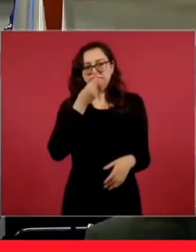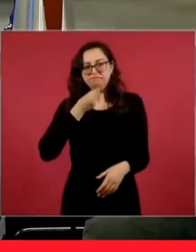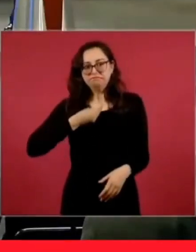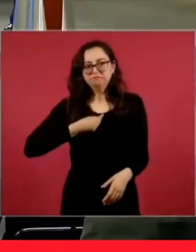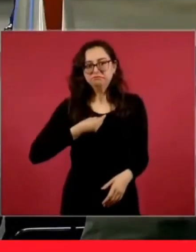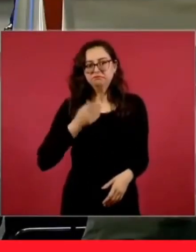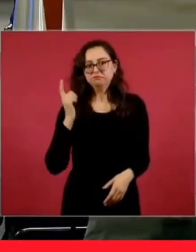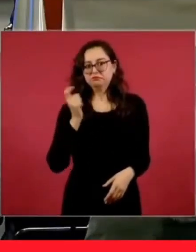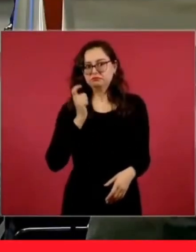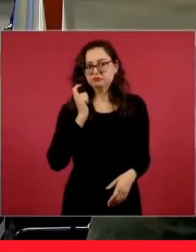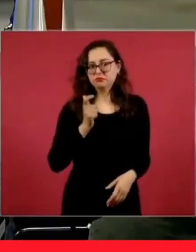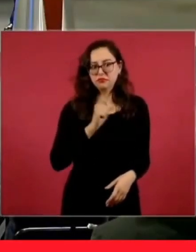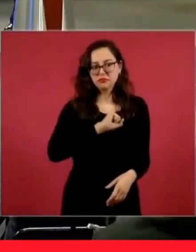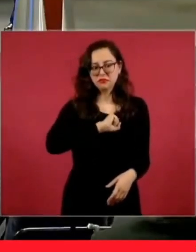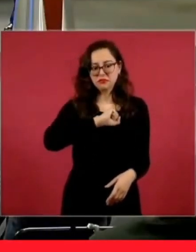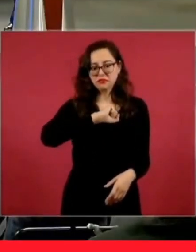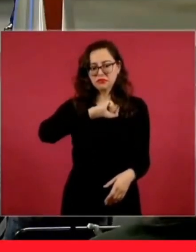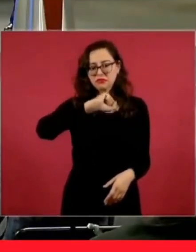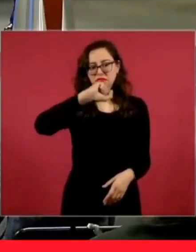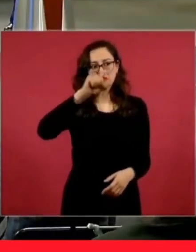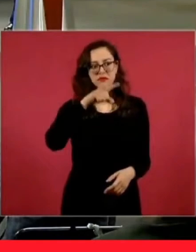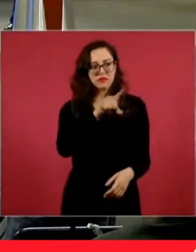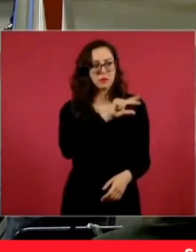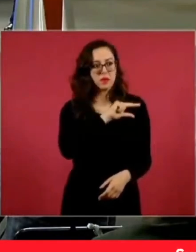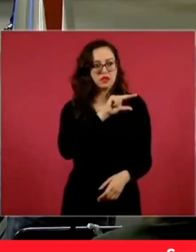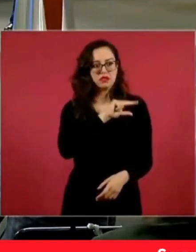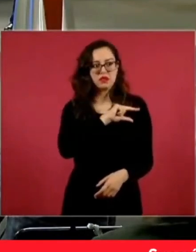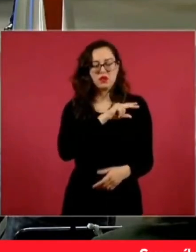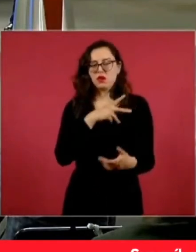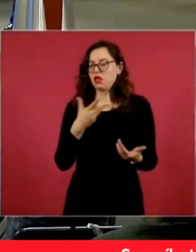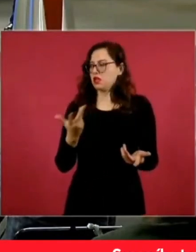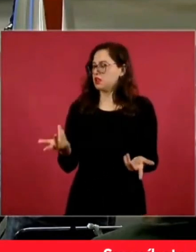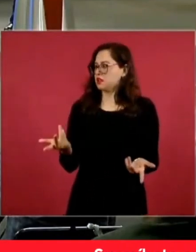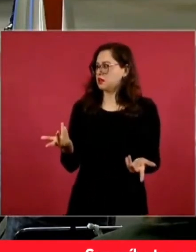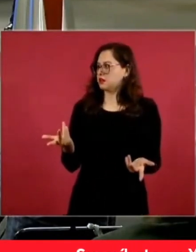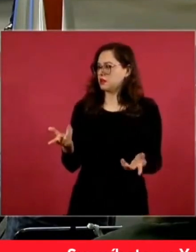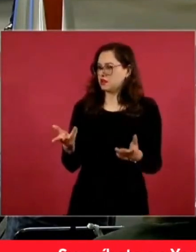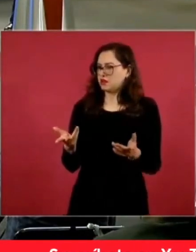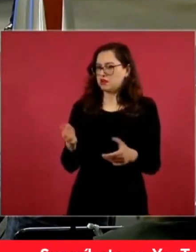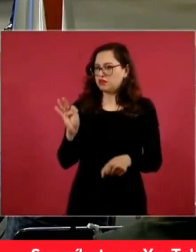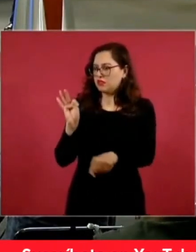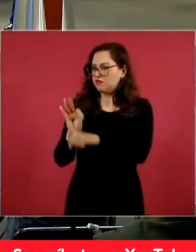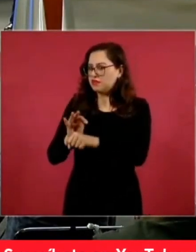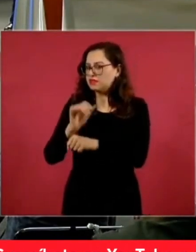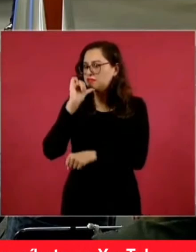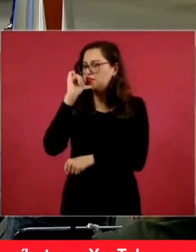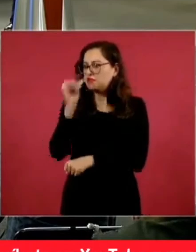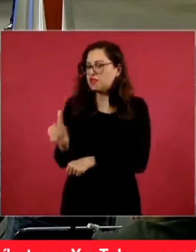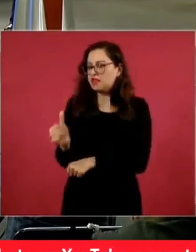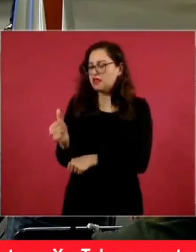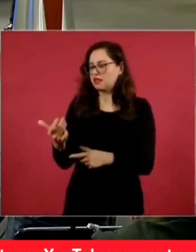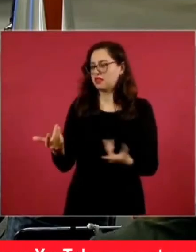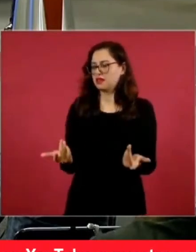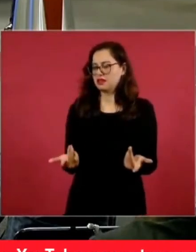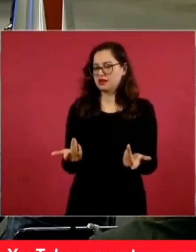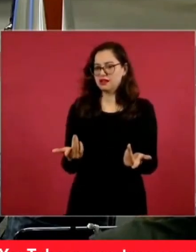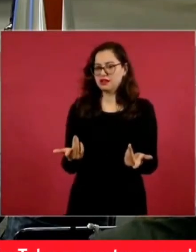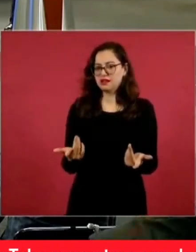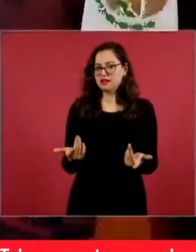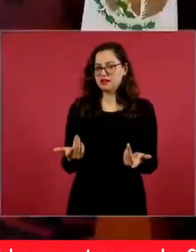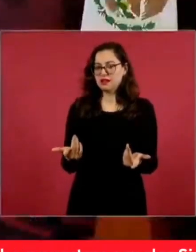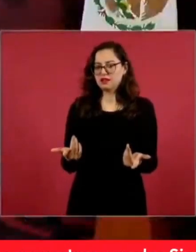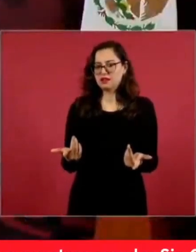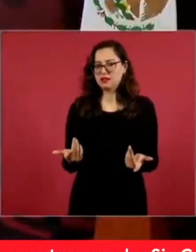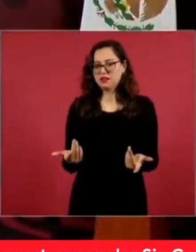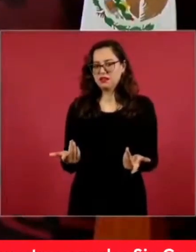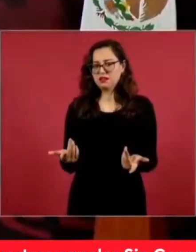a expensas de lo que decidan las empresas extranjeras en el costo